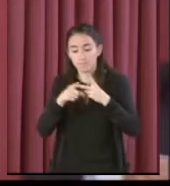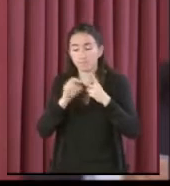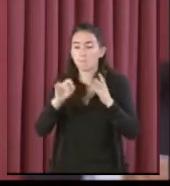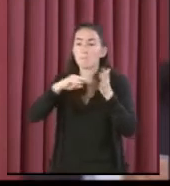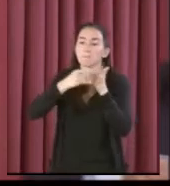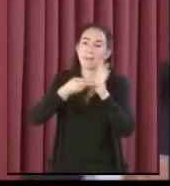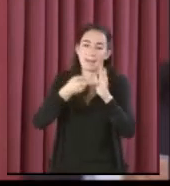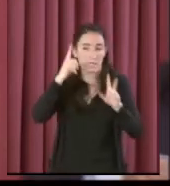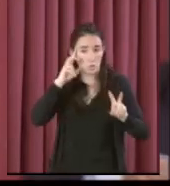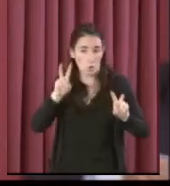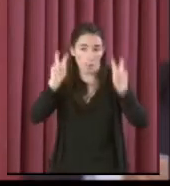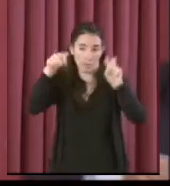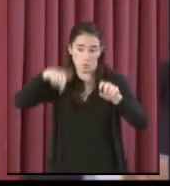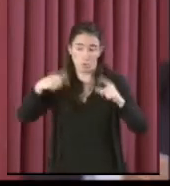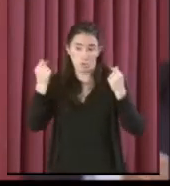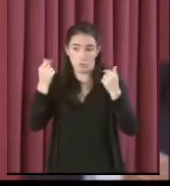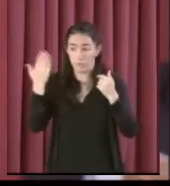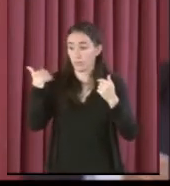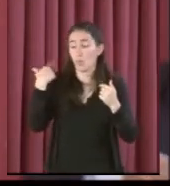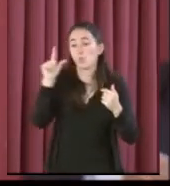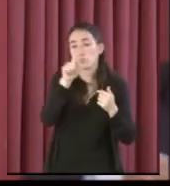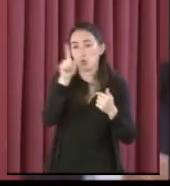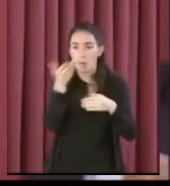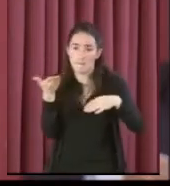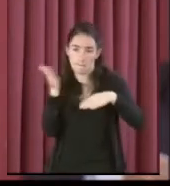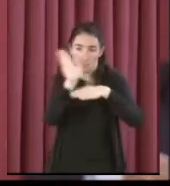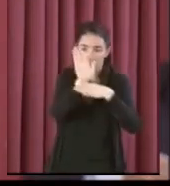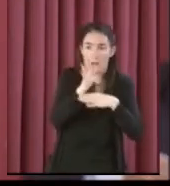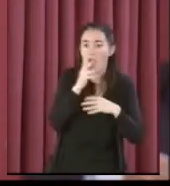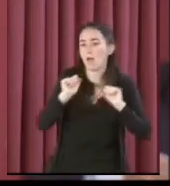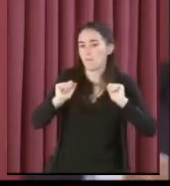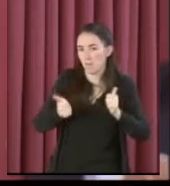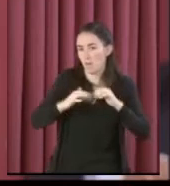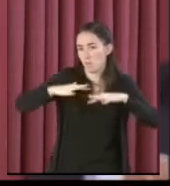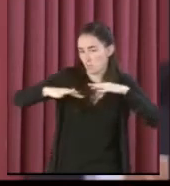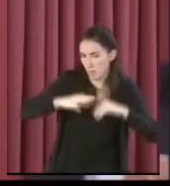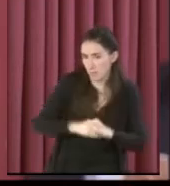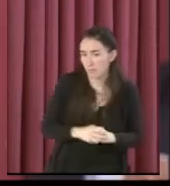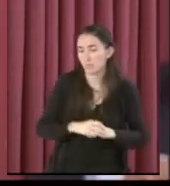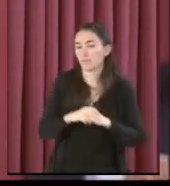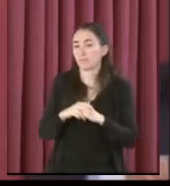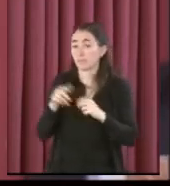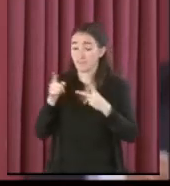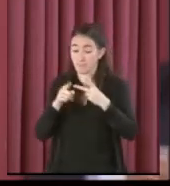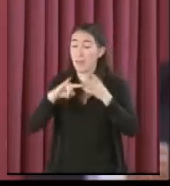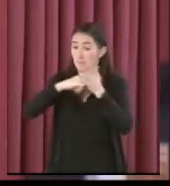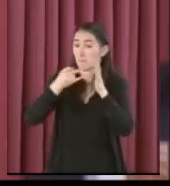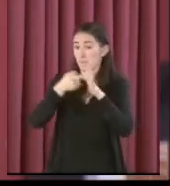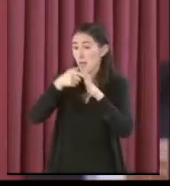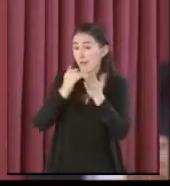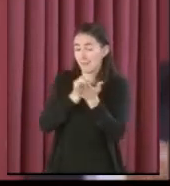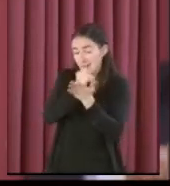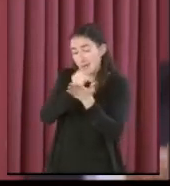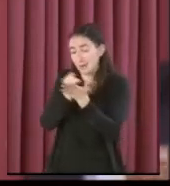que fue presentado en julio y que se encuentra en pleno proceso de despliegue. Las líneas de actuación de este plan, que ha sido